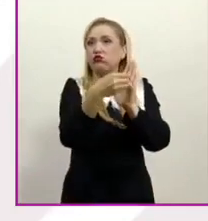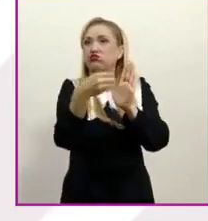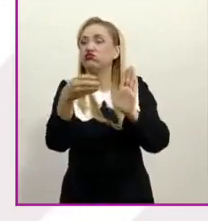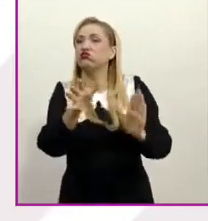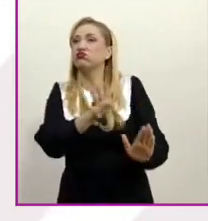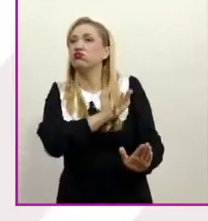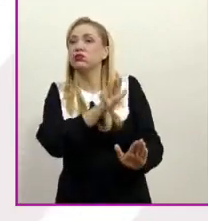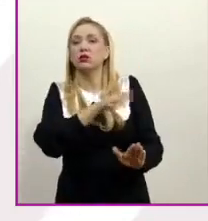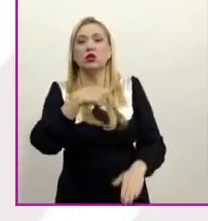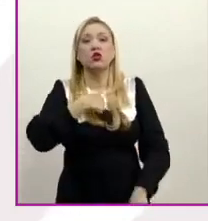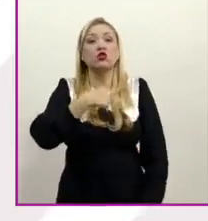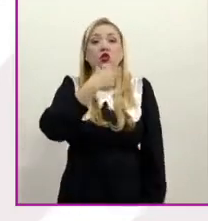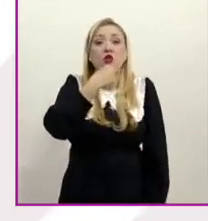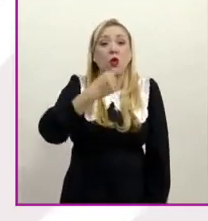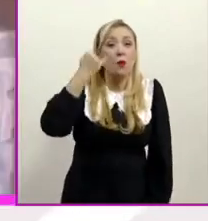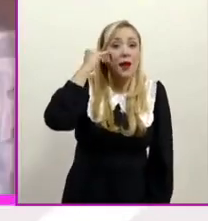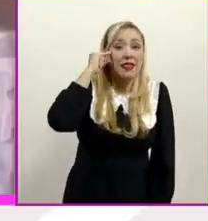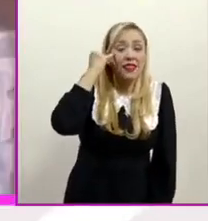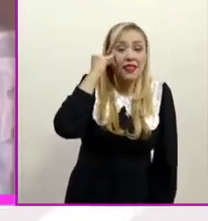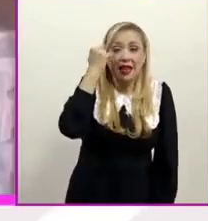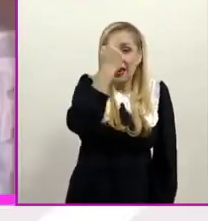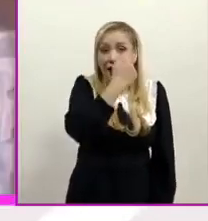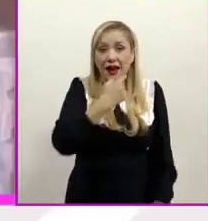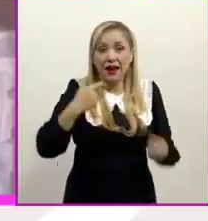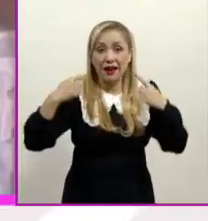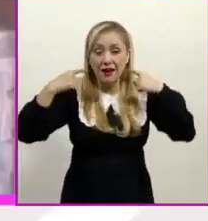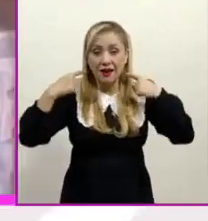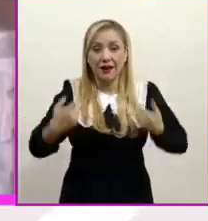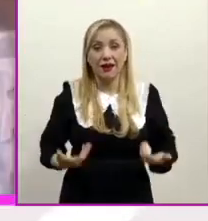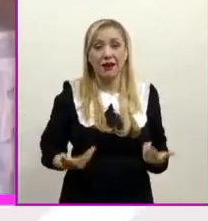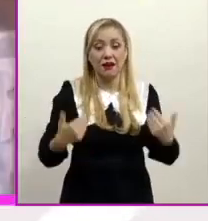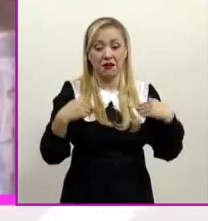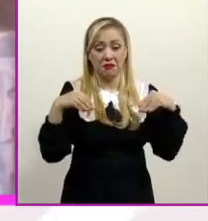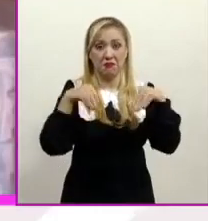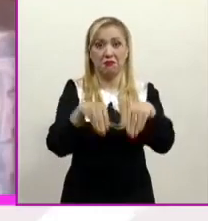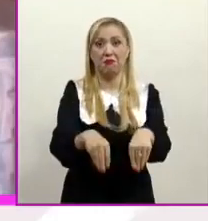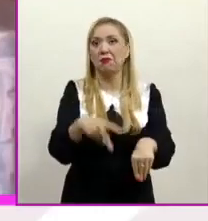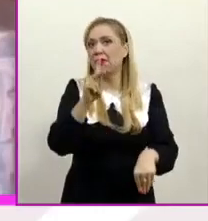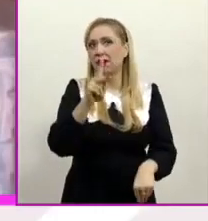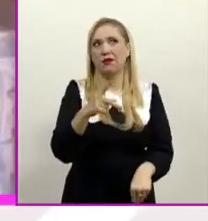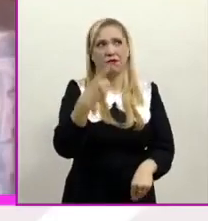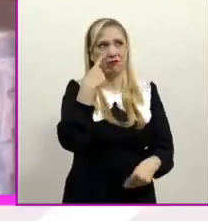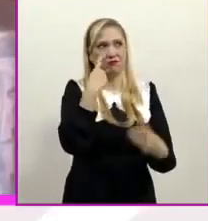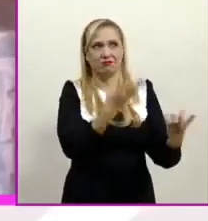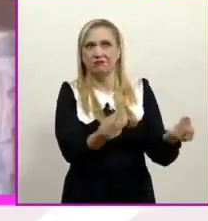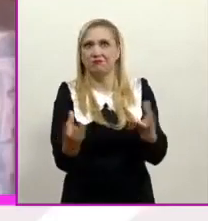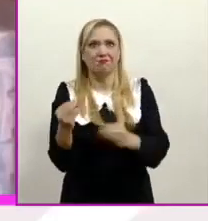un fenotipo indígena, pues llegó a este lugar, pero no es lo común.